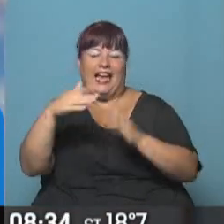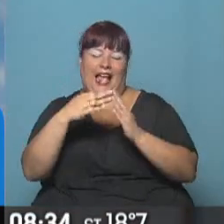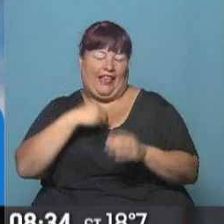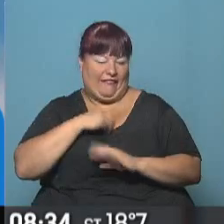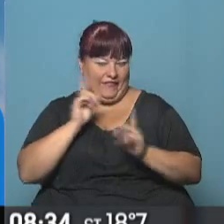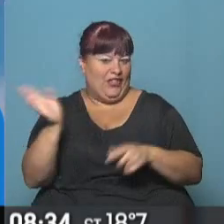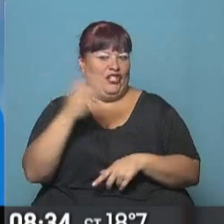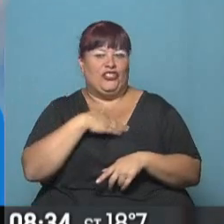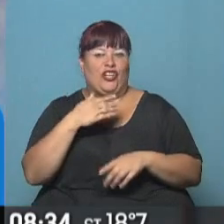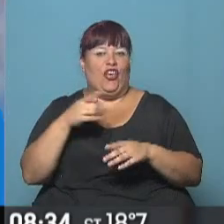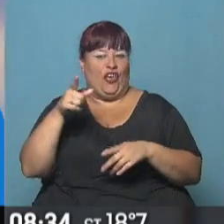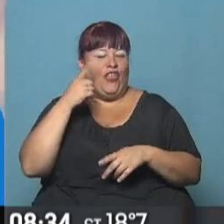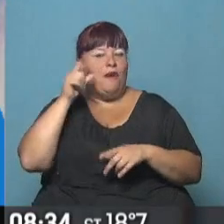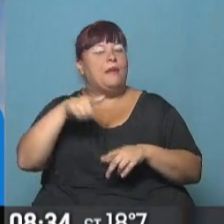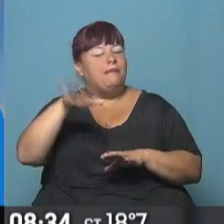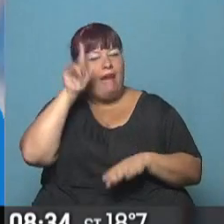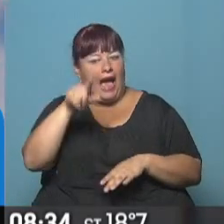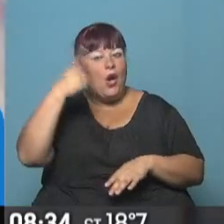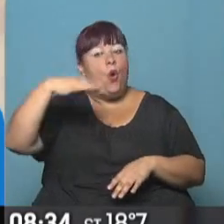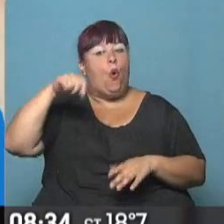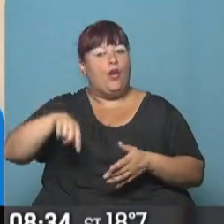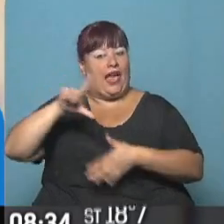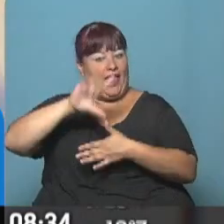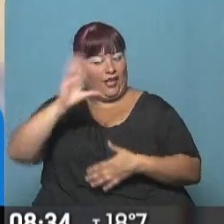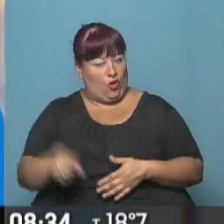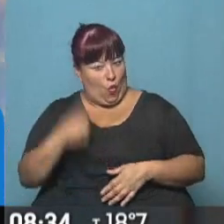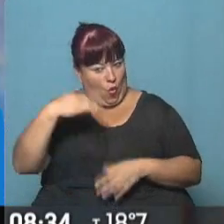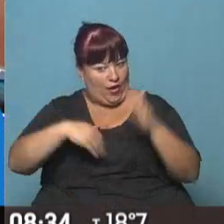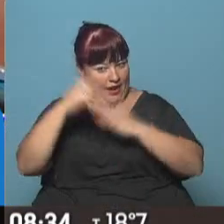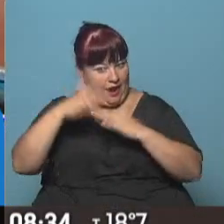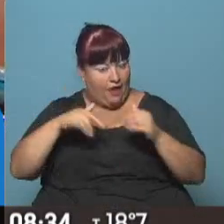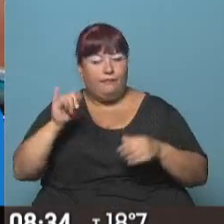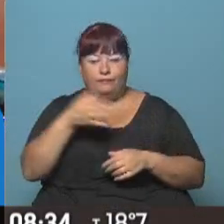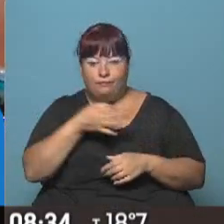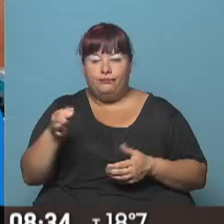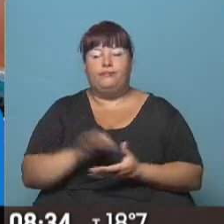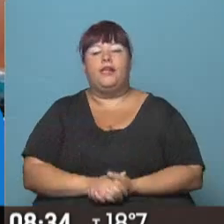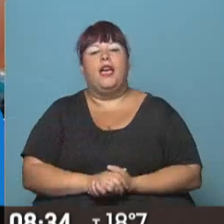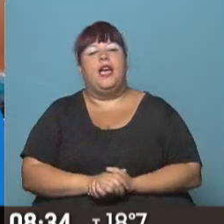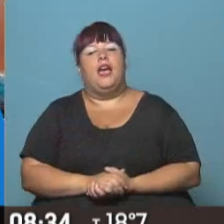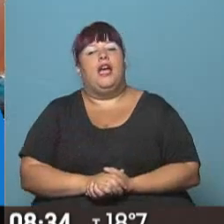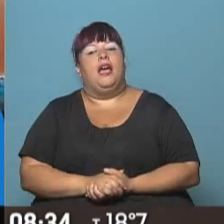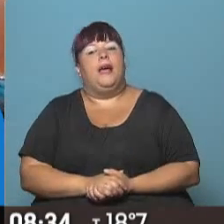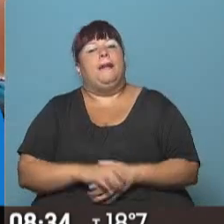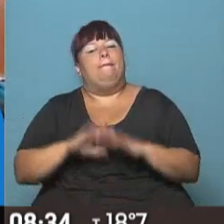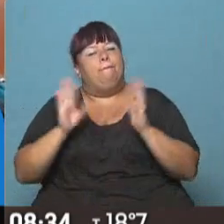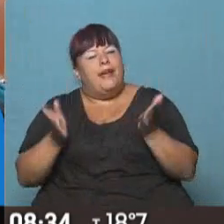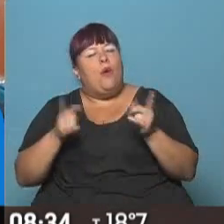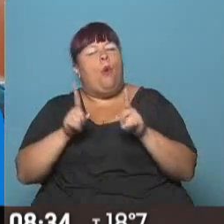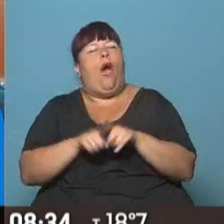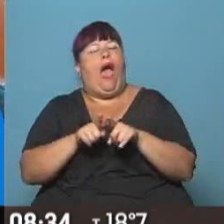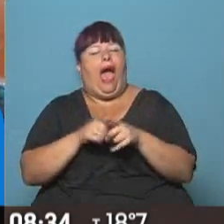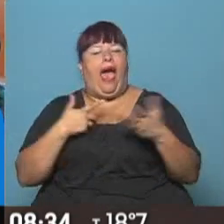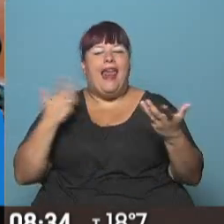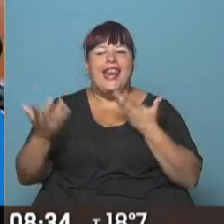y cualquier otra obra de Le Corbusier, pero esa en particular, Esa la en única de Latinoamérica, la única Exacto. obra de Le Corbusier en Latinoamérica. Exacto. Pero me había quedado un